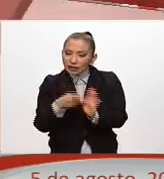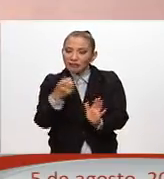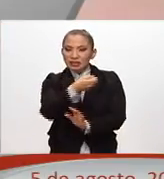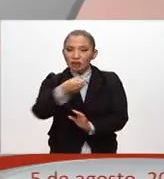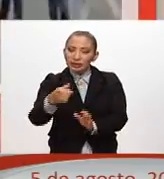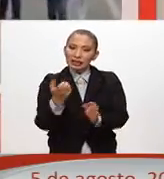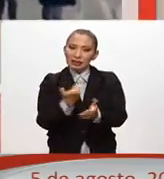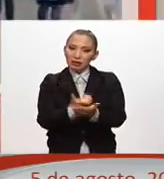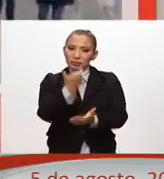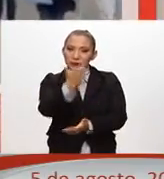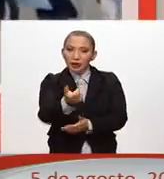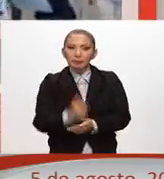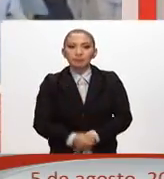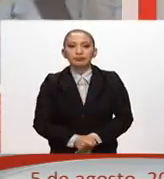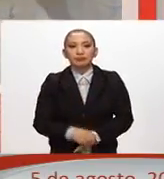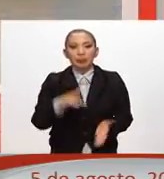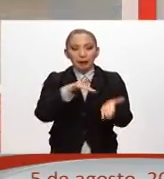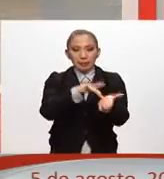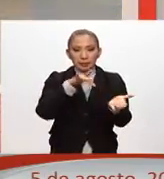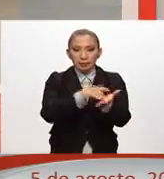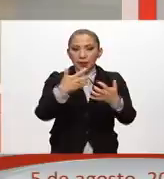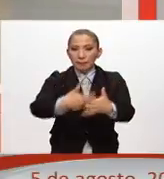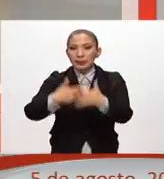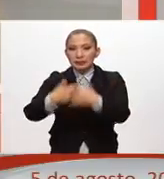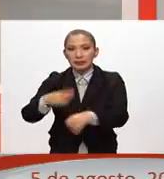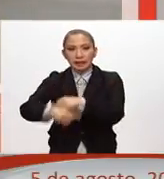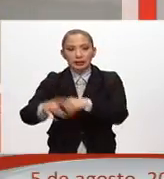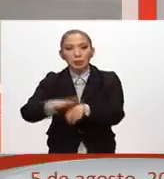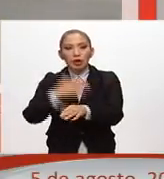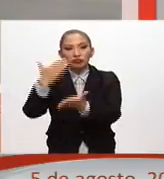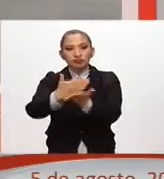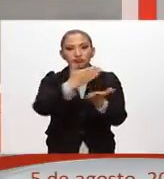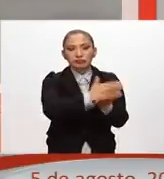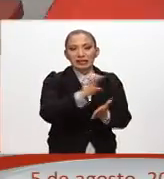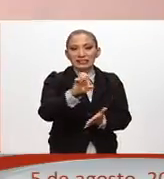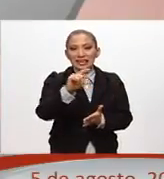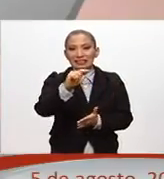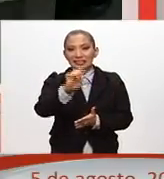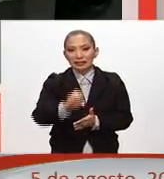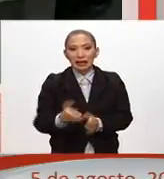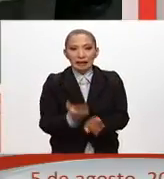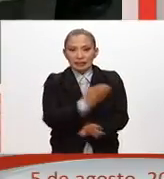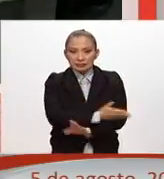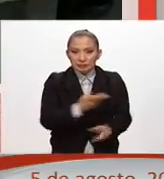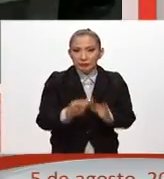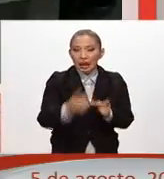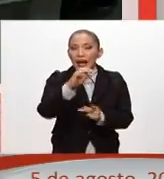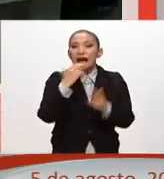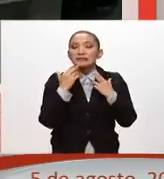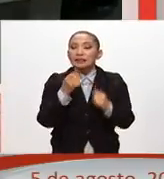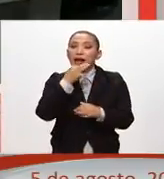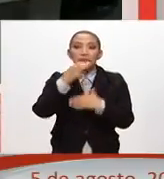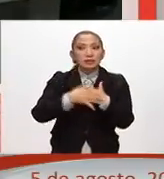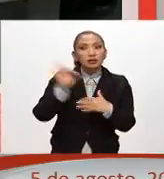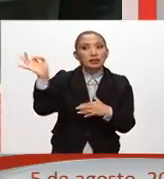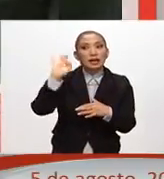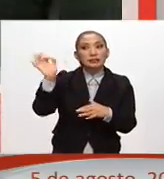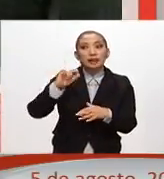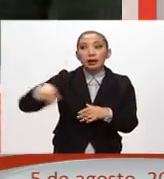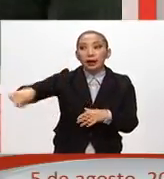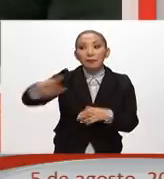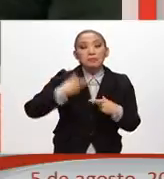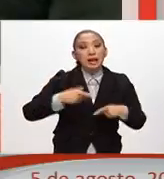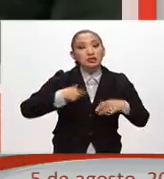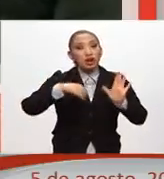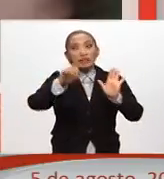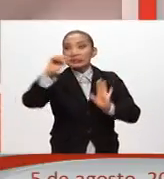economía. Prepara apoyos para las empresas afectadas por bloqueos de la CENTE. El SAT advierte posible delito a quienes se